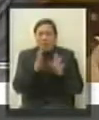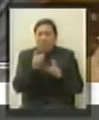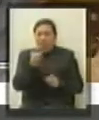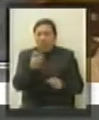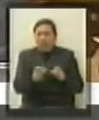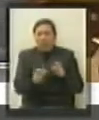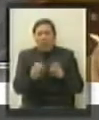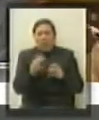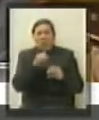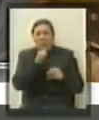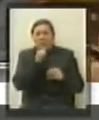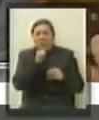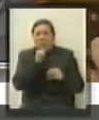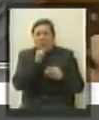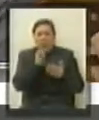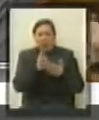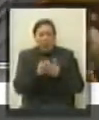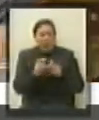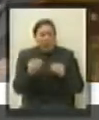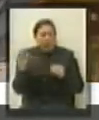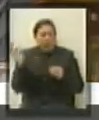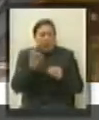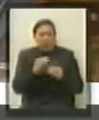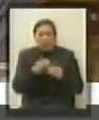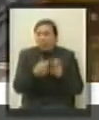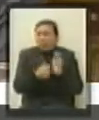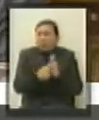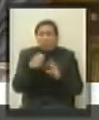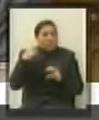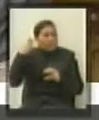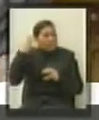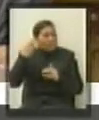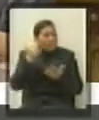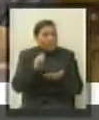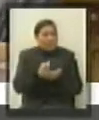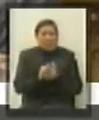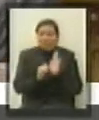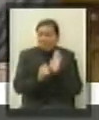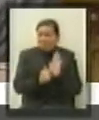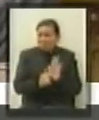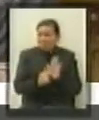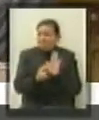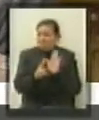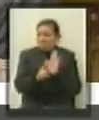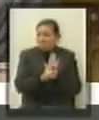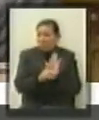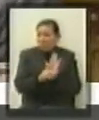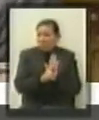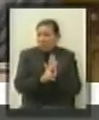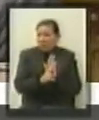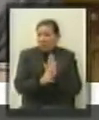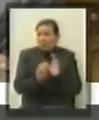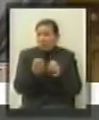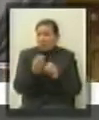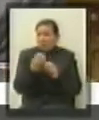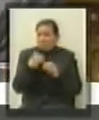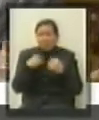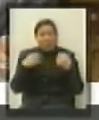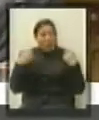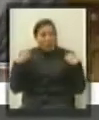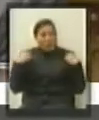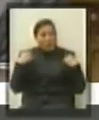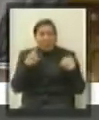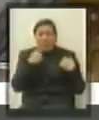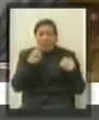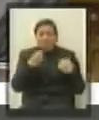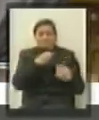10 personas anónimas, señores, que no tienen ninguna figuración política, se presentaron voluntariamente a las 12 del día en mi oficina y